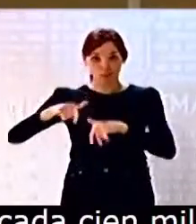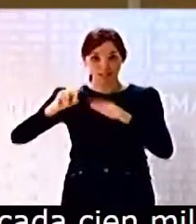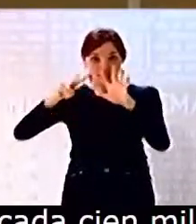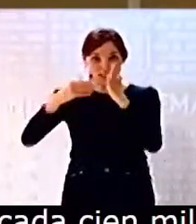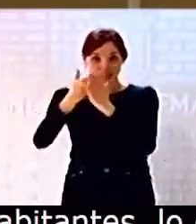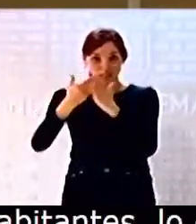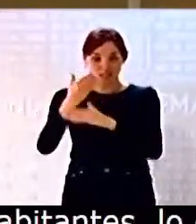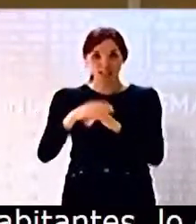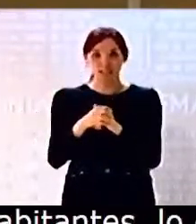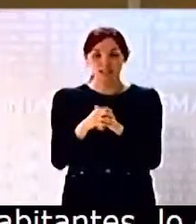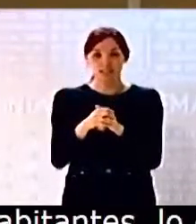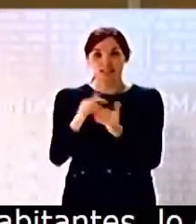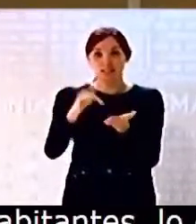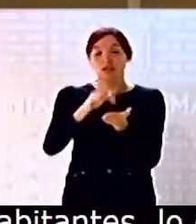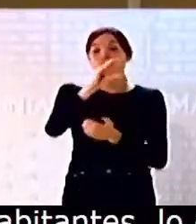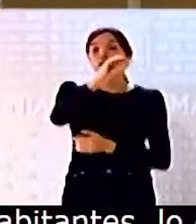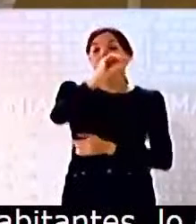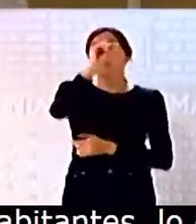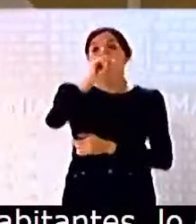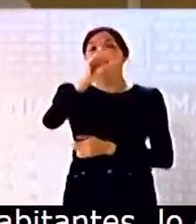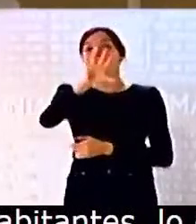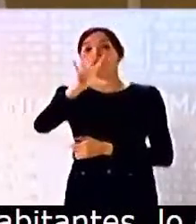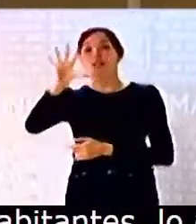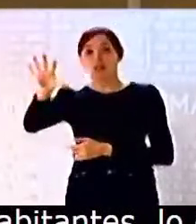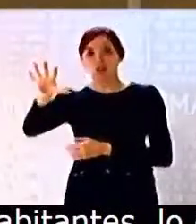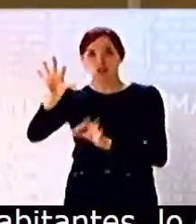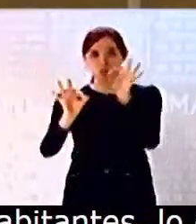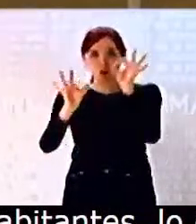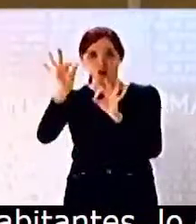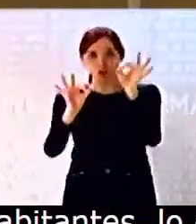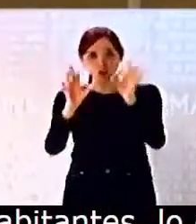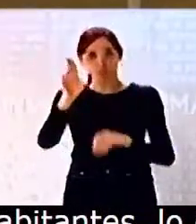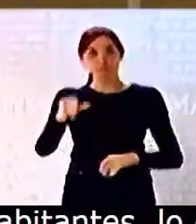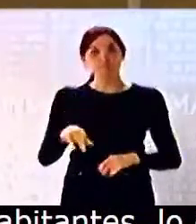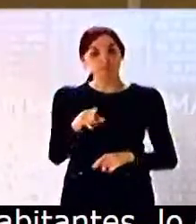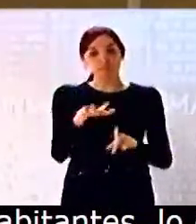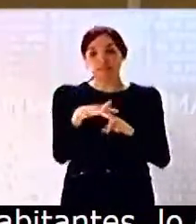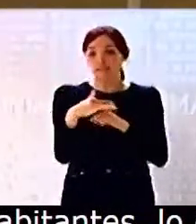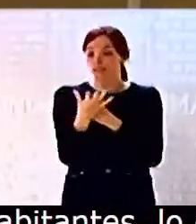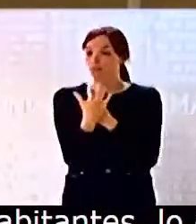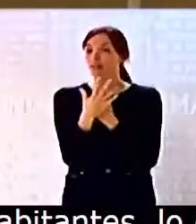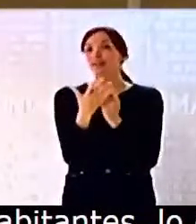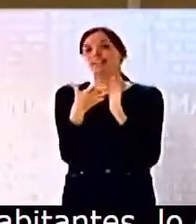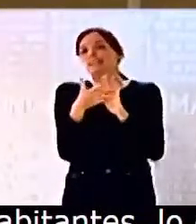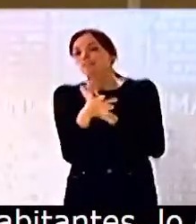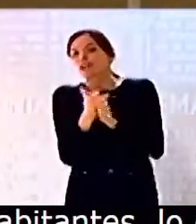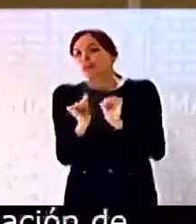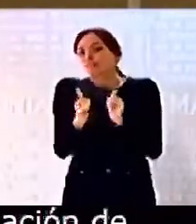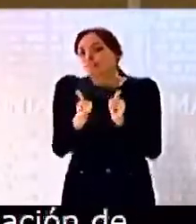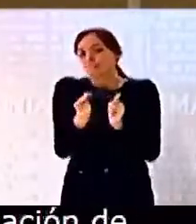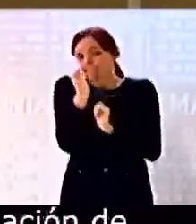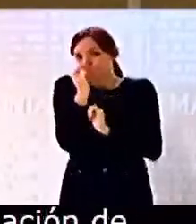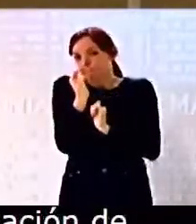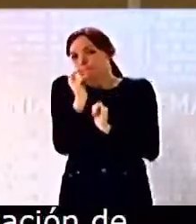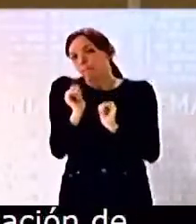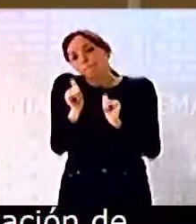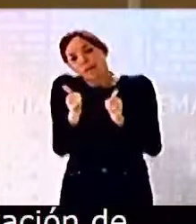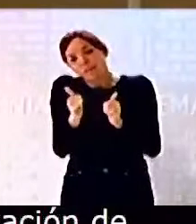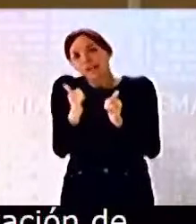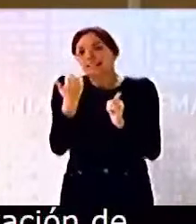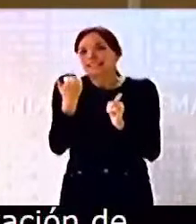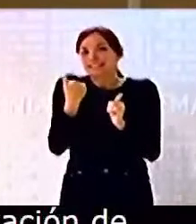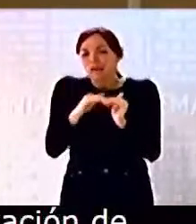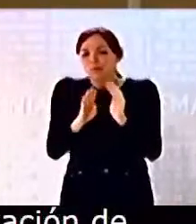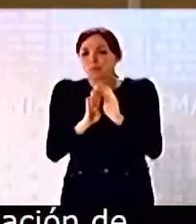de tasa de 0,55. Estamos en una situación de estabilización o en un discreto ascenso, pero